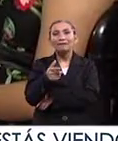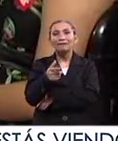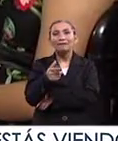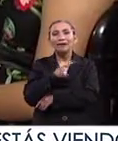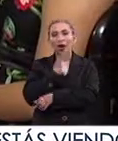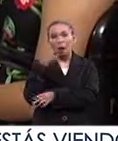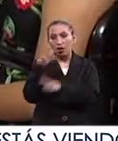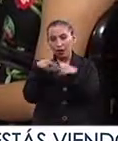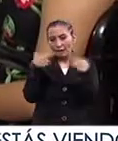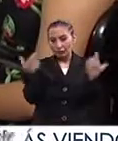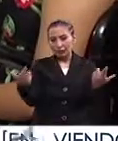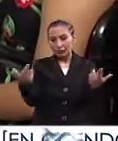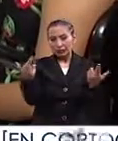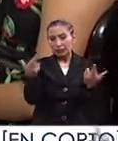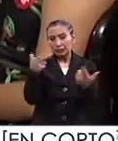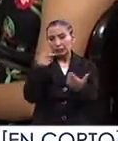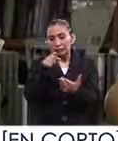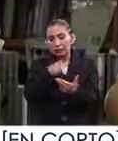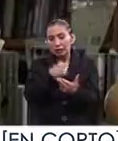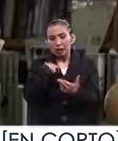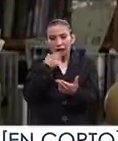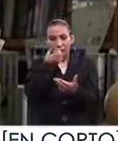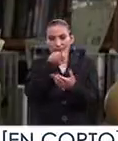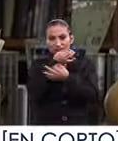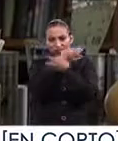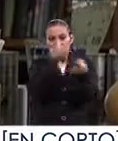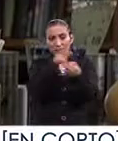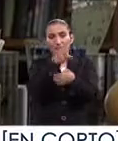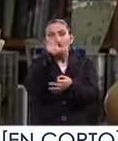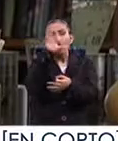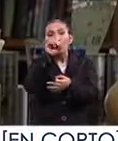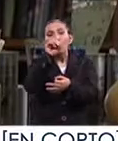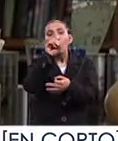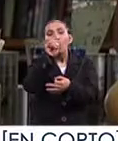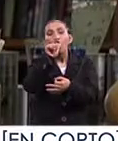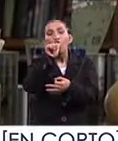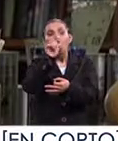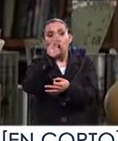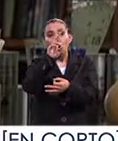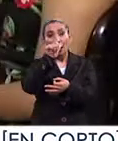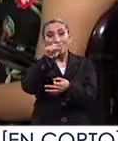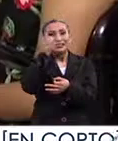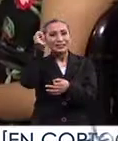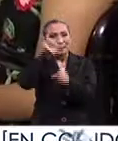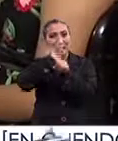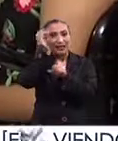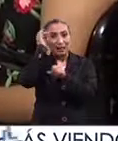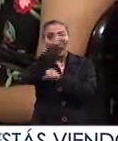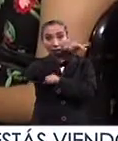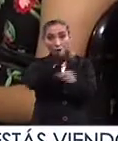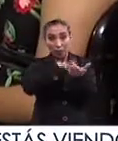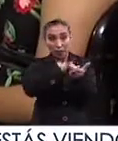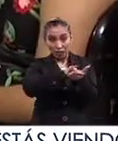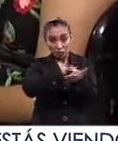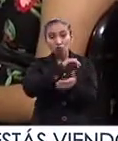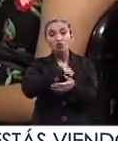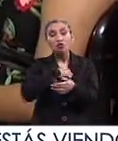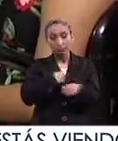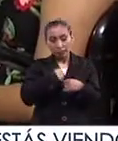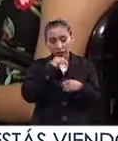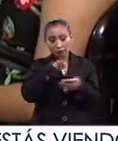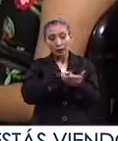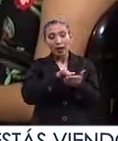descubrí en una revista un reportaje sobre los Coras, ¿no?, sobre la Semana Santa. Estando allá en Nueva York. Estando en Nueva